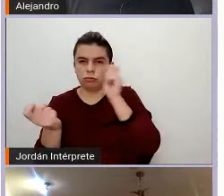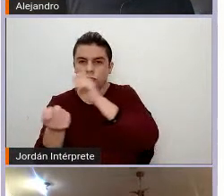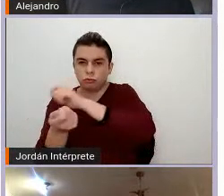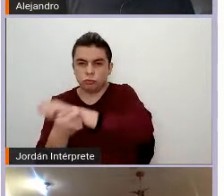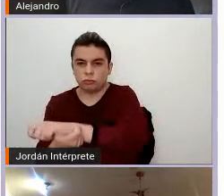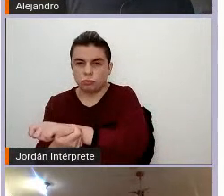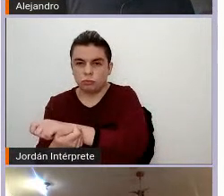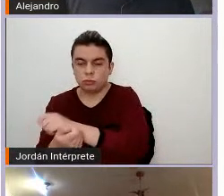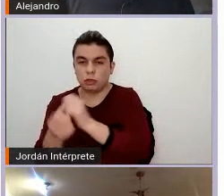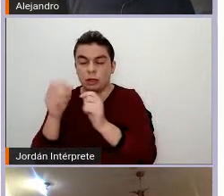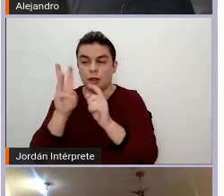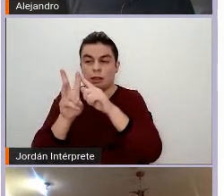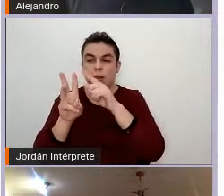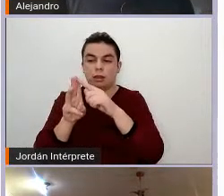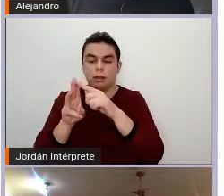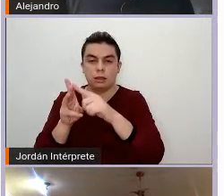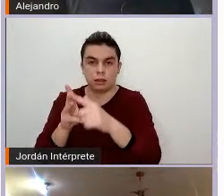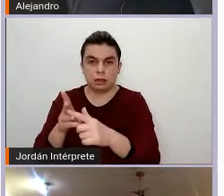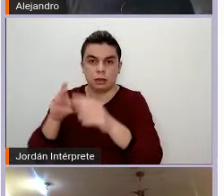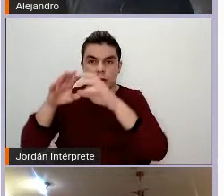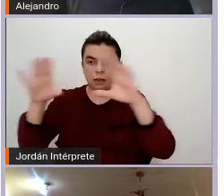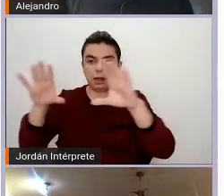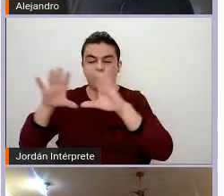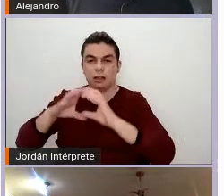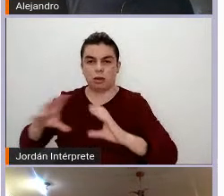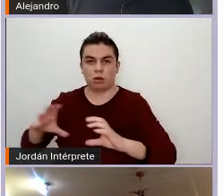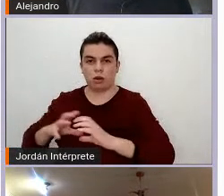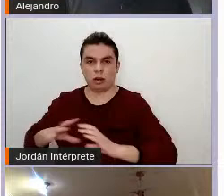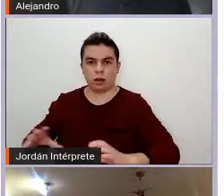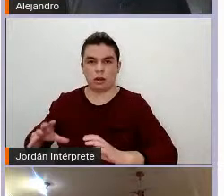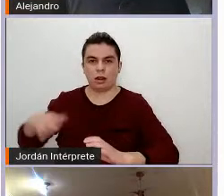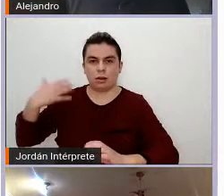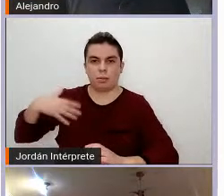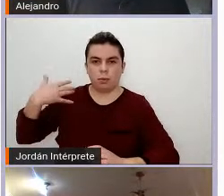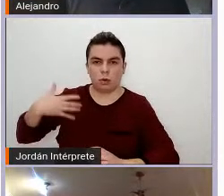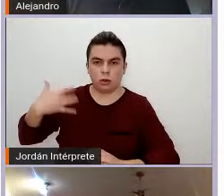proporcionando tres categorías amplias de interpretación de un signo verbal.